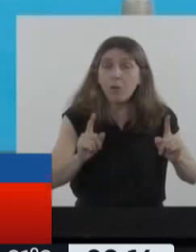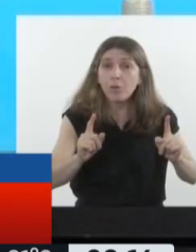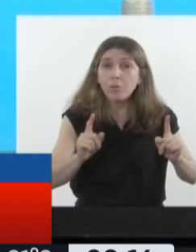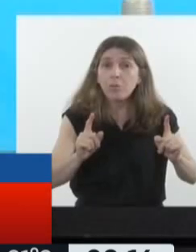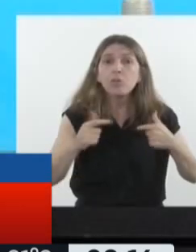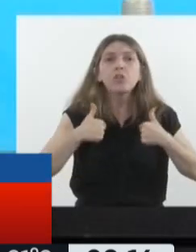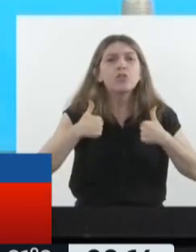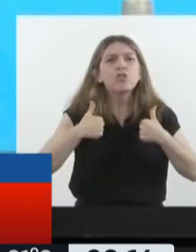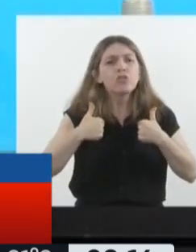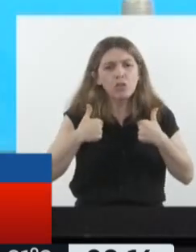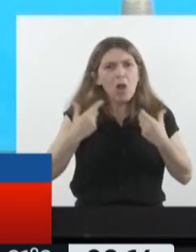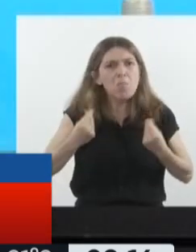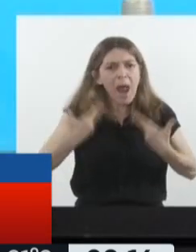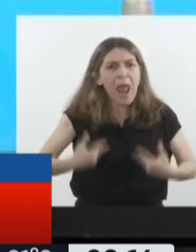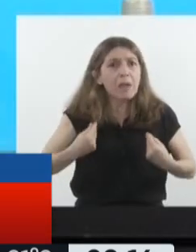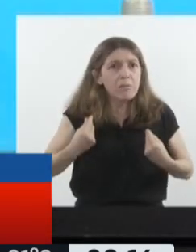Yo estoy para ayudarlos